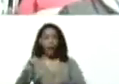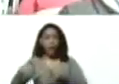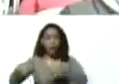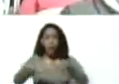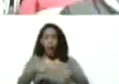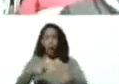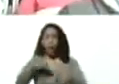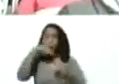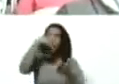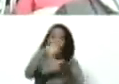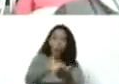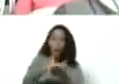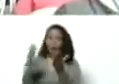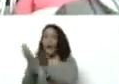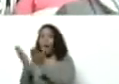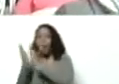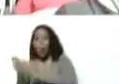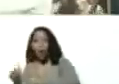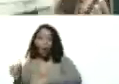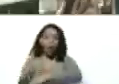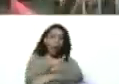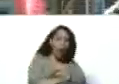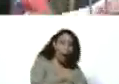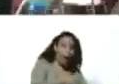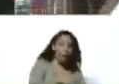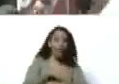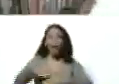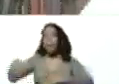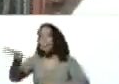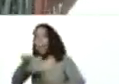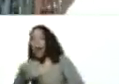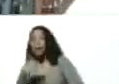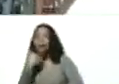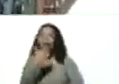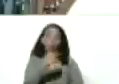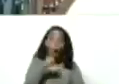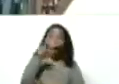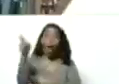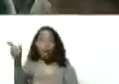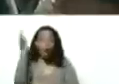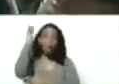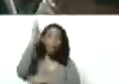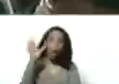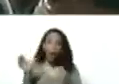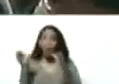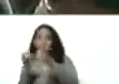en la escuela tal en la calle tal en la plaza tal ahí va a ser la asamblea